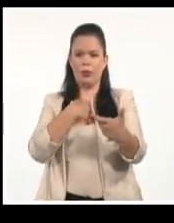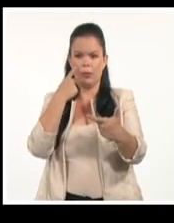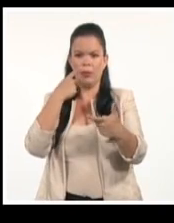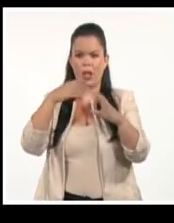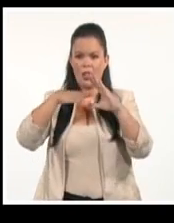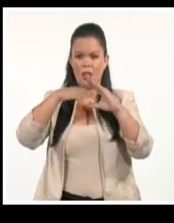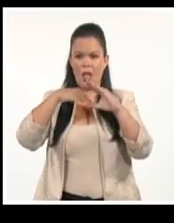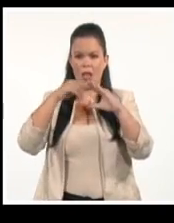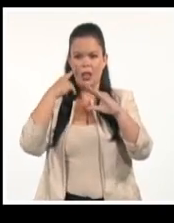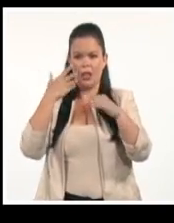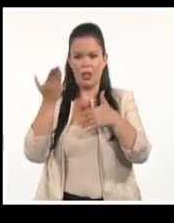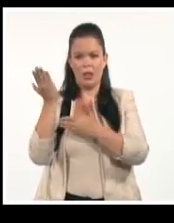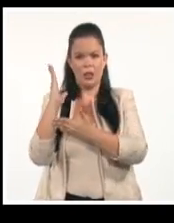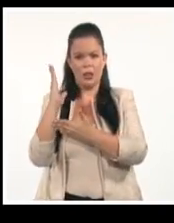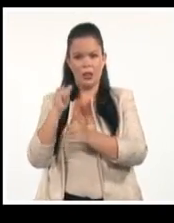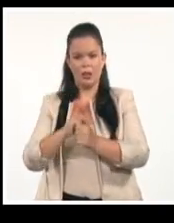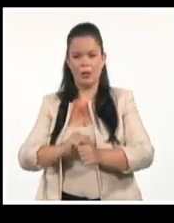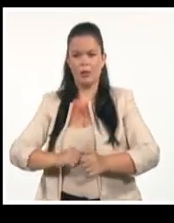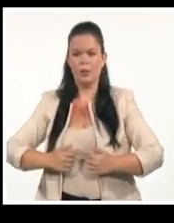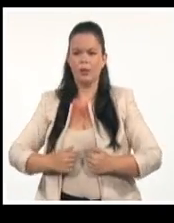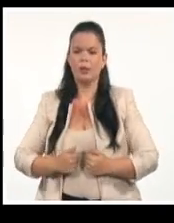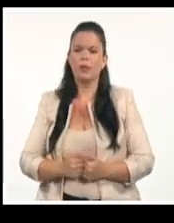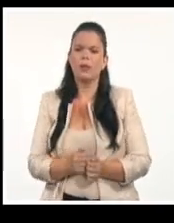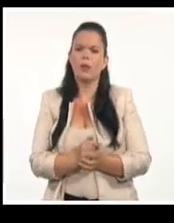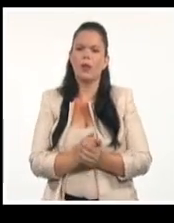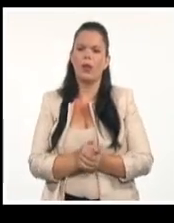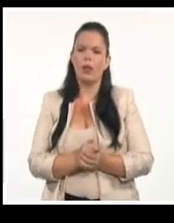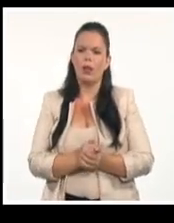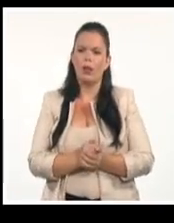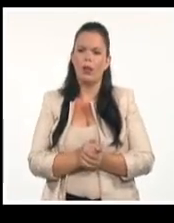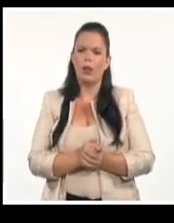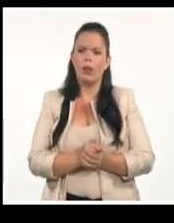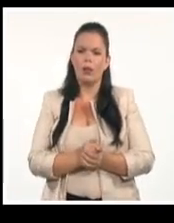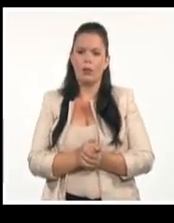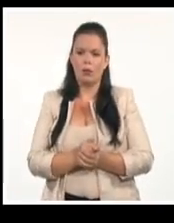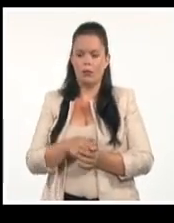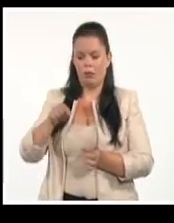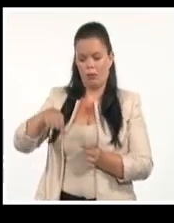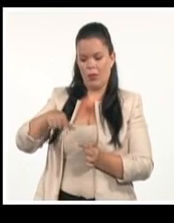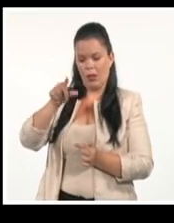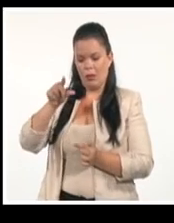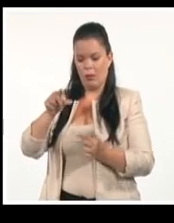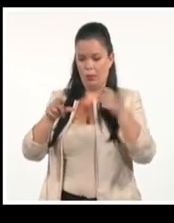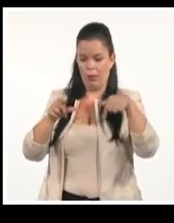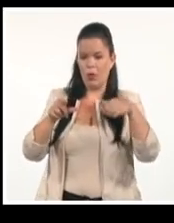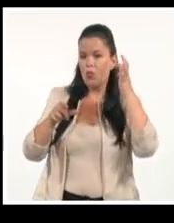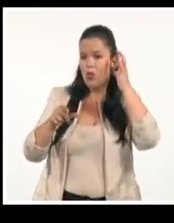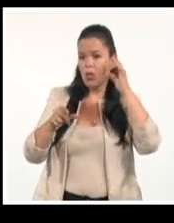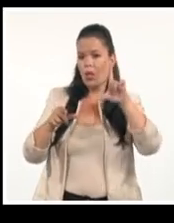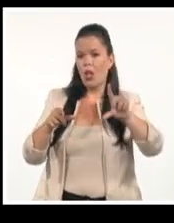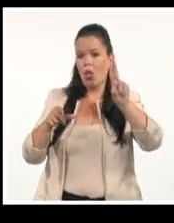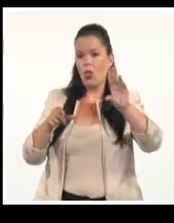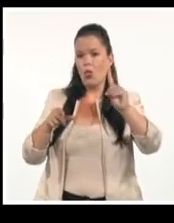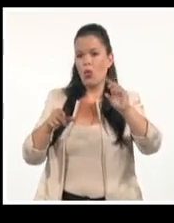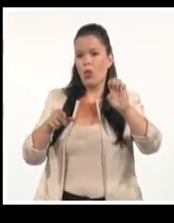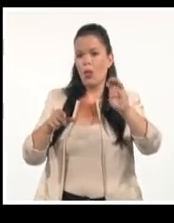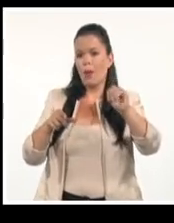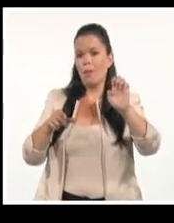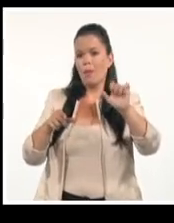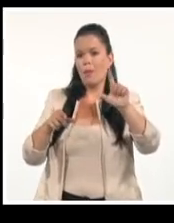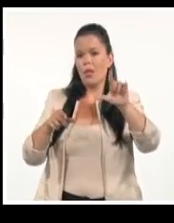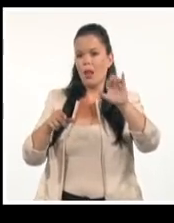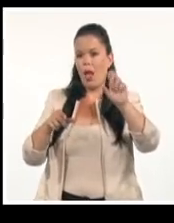esta persona. Es fácil. La persona le pregunta, bueno, claro, ¿qué me gustaría, pero qué tengo que hacer? Claro que me gustaría, pero ¿qué tengo